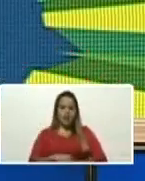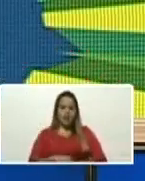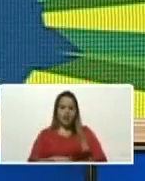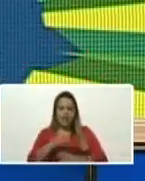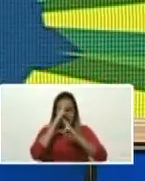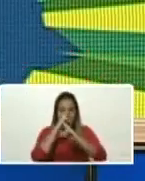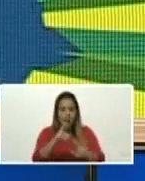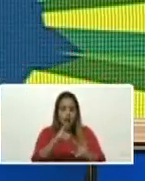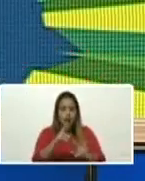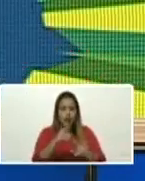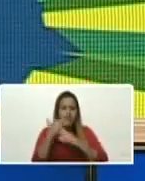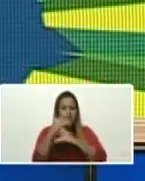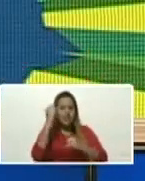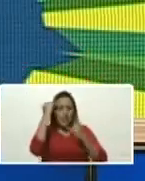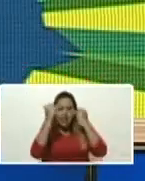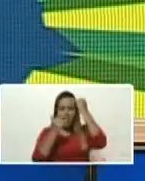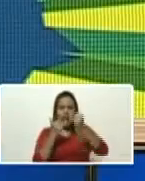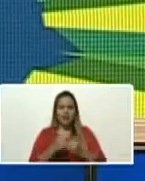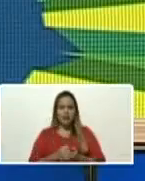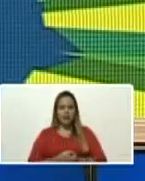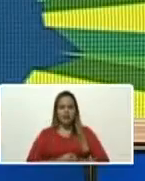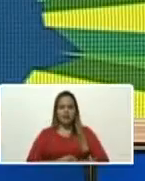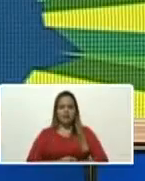respeto y altura a nivel de las ideas.